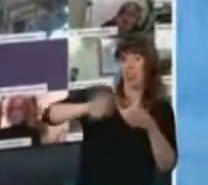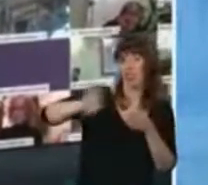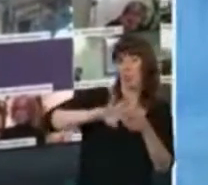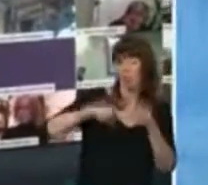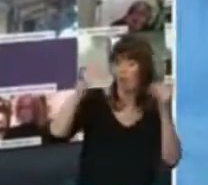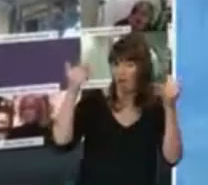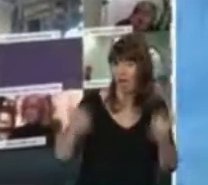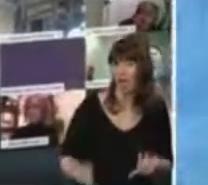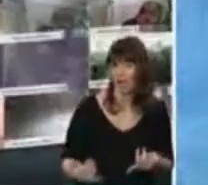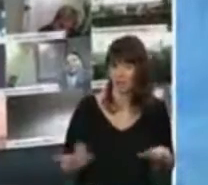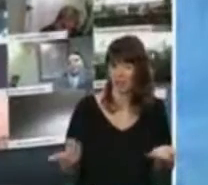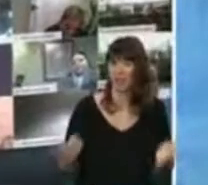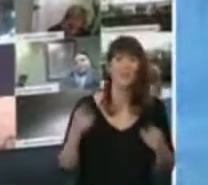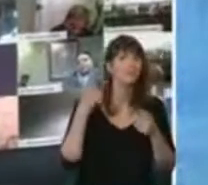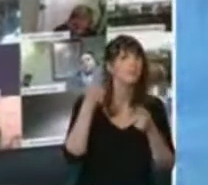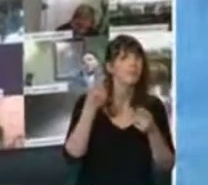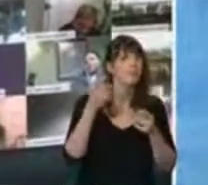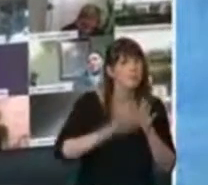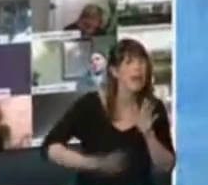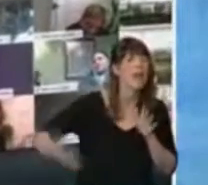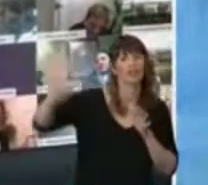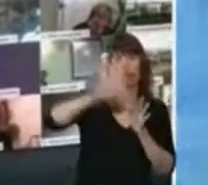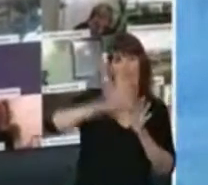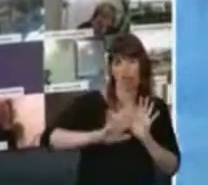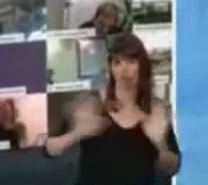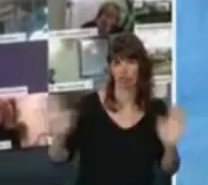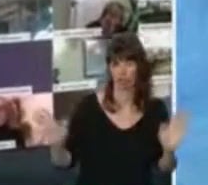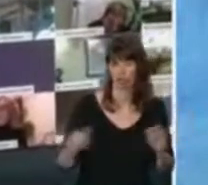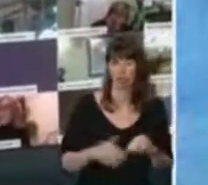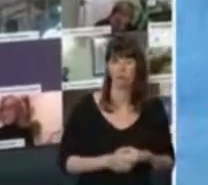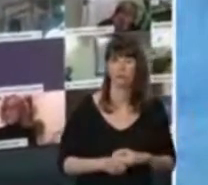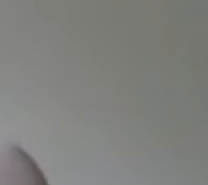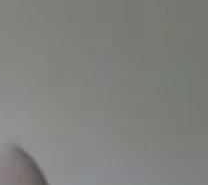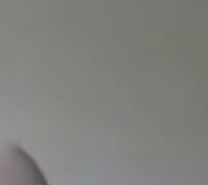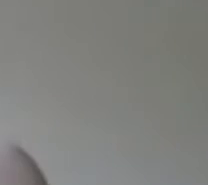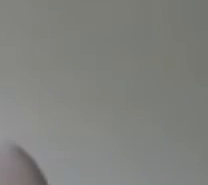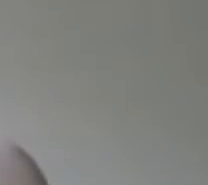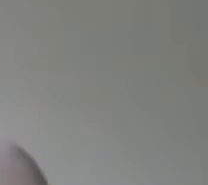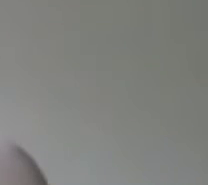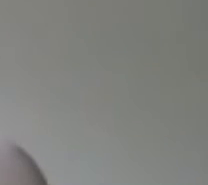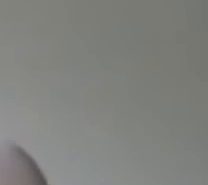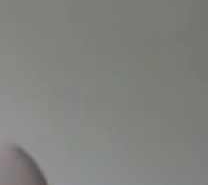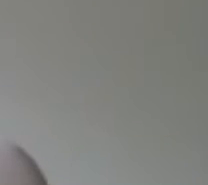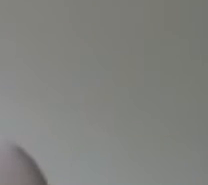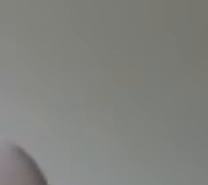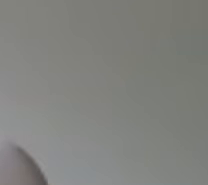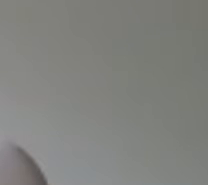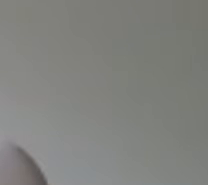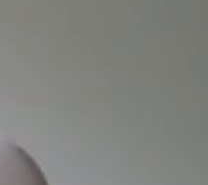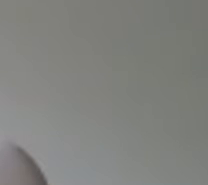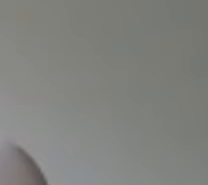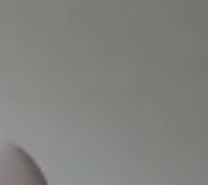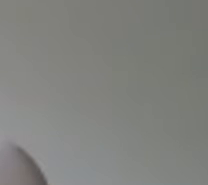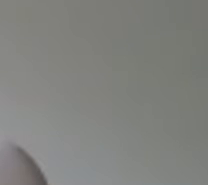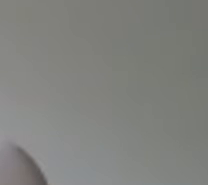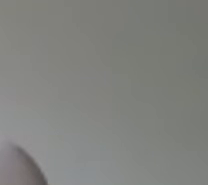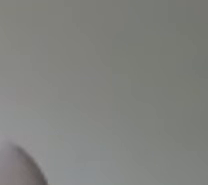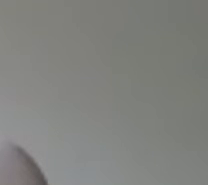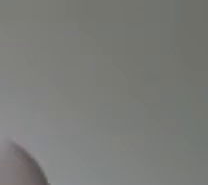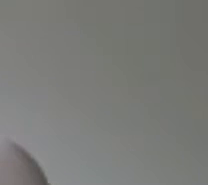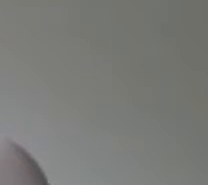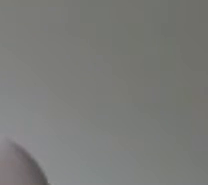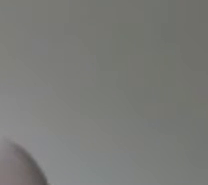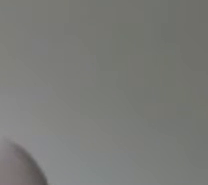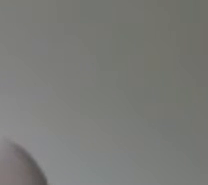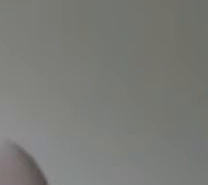que reciben WhatsApp con las tareas de, porque me pasa como mamá, le estamos mandando a los docentes los sábados, los domingos, los